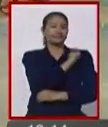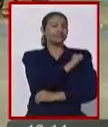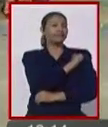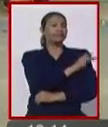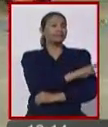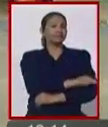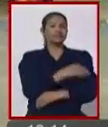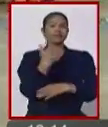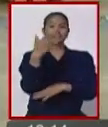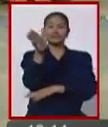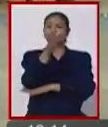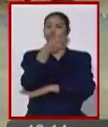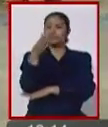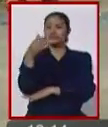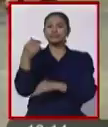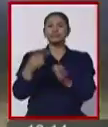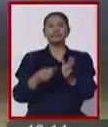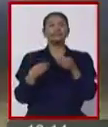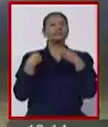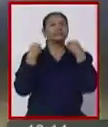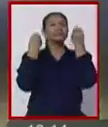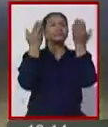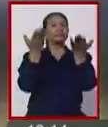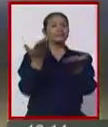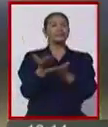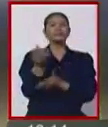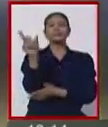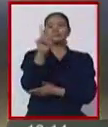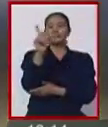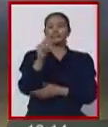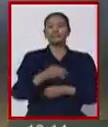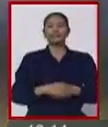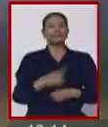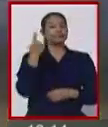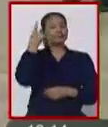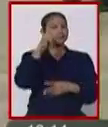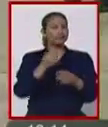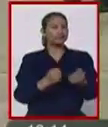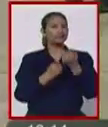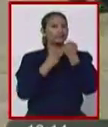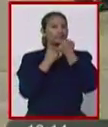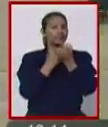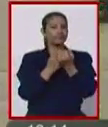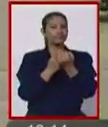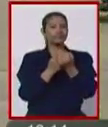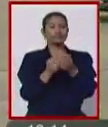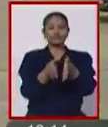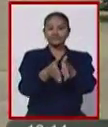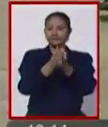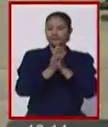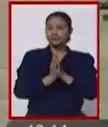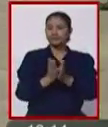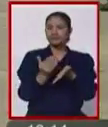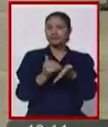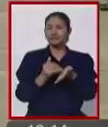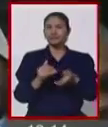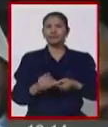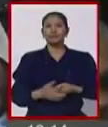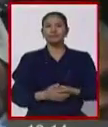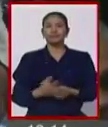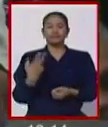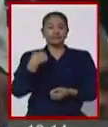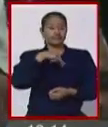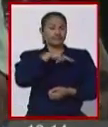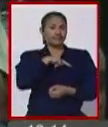kilómetros de bandera también, la cual estamos haciendo llegar a la ciudad de La Paz para apoyar este pedido, esta reivindicación